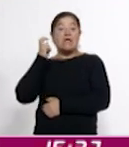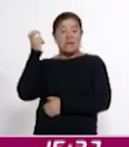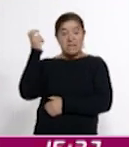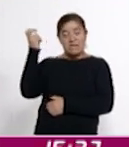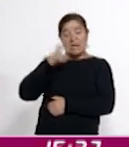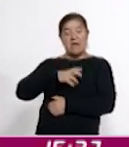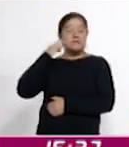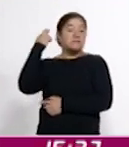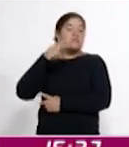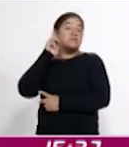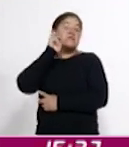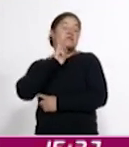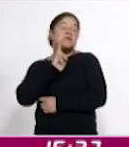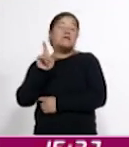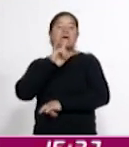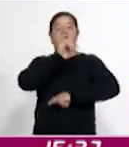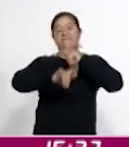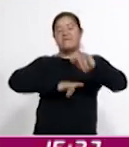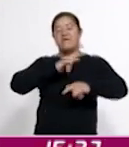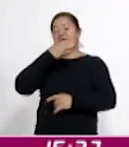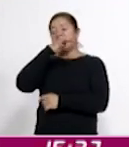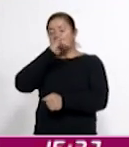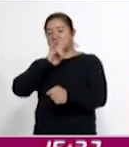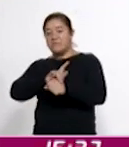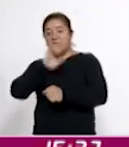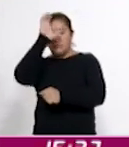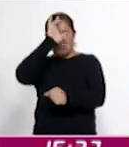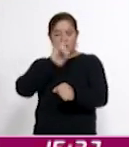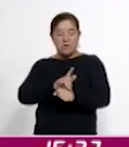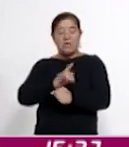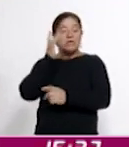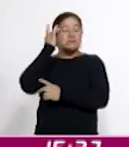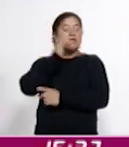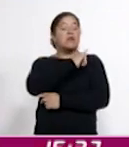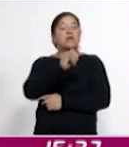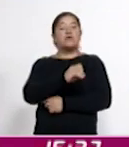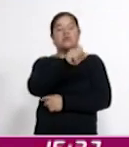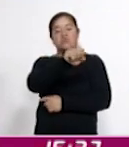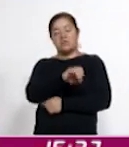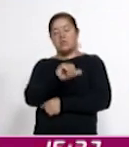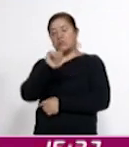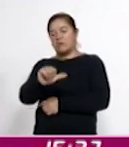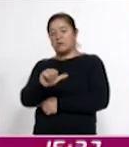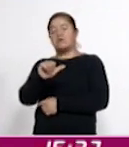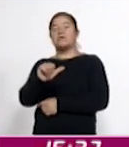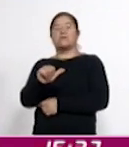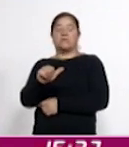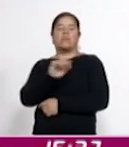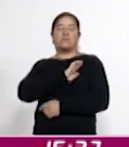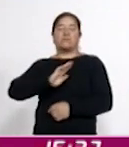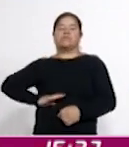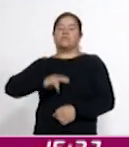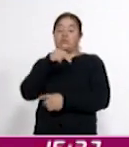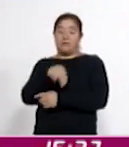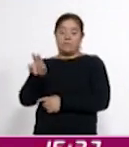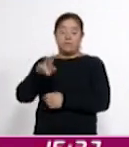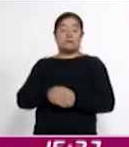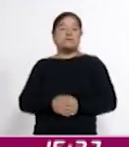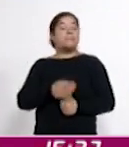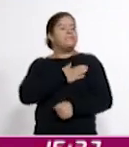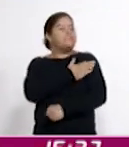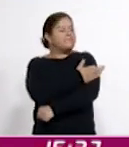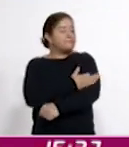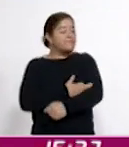y Festival Cultural de San José Atoyatenco, municipio de Nativitas. Bienvenida, buenas tardes. Buenas tardes, muchas gracias. También nos